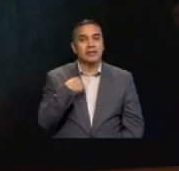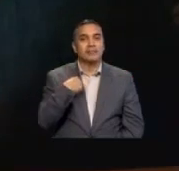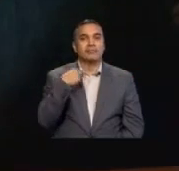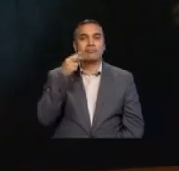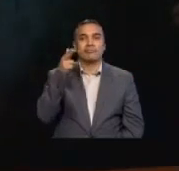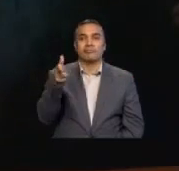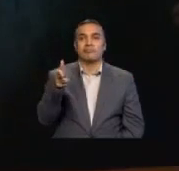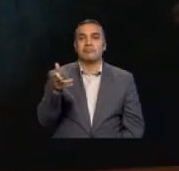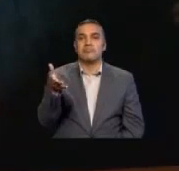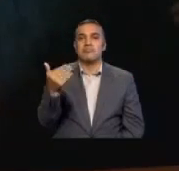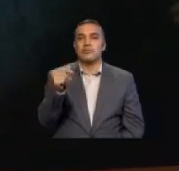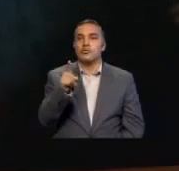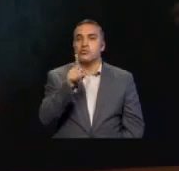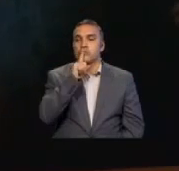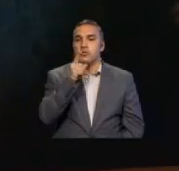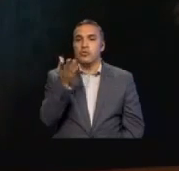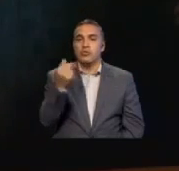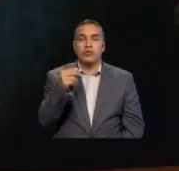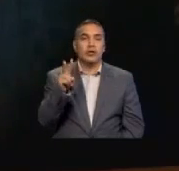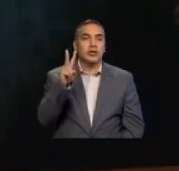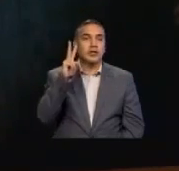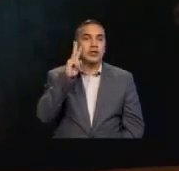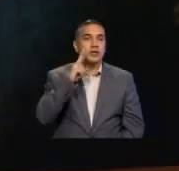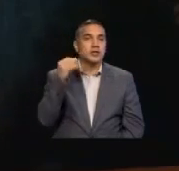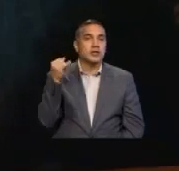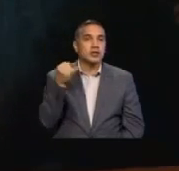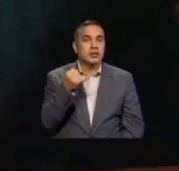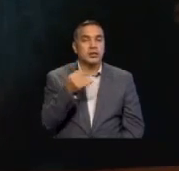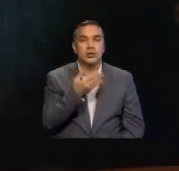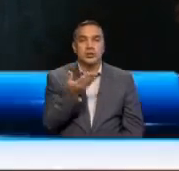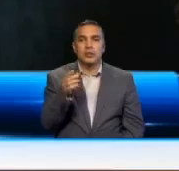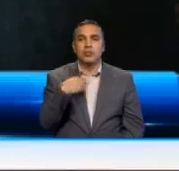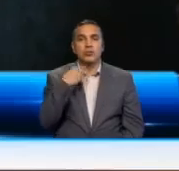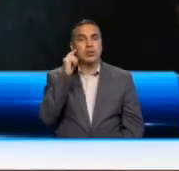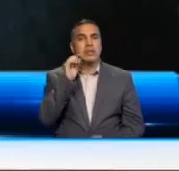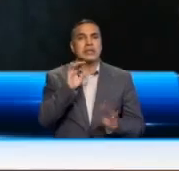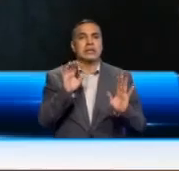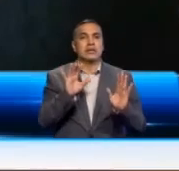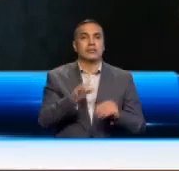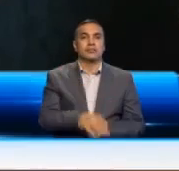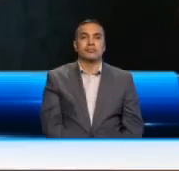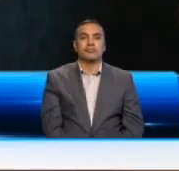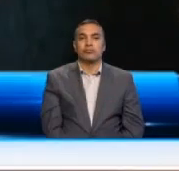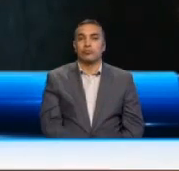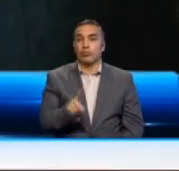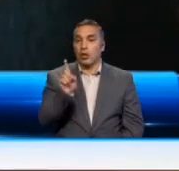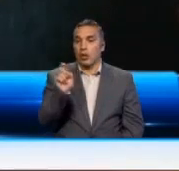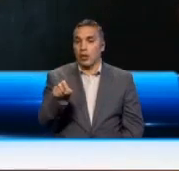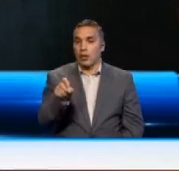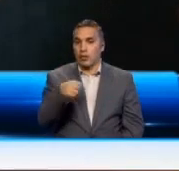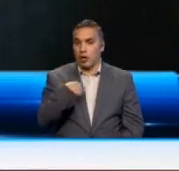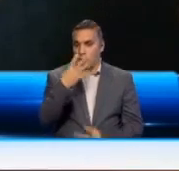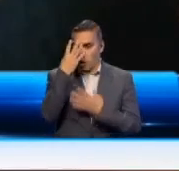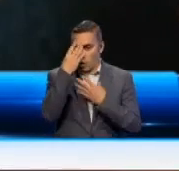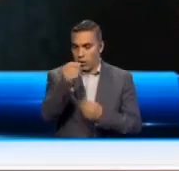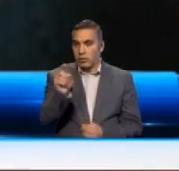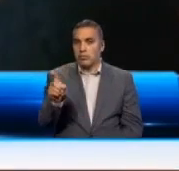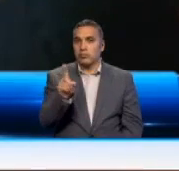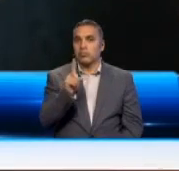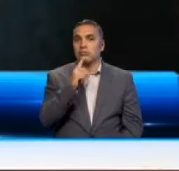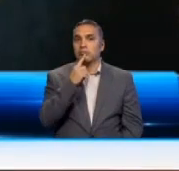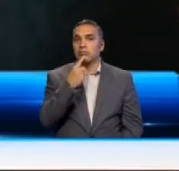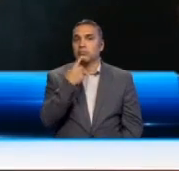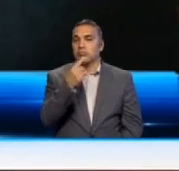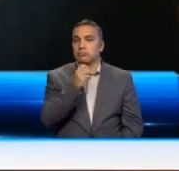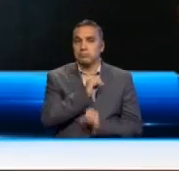a trabajar entregando esas tarjetas y que tiene que ser muy obediente, que no tiene que decir